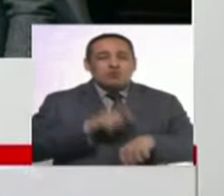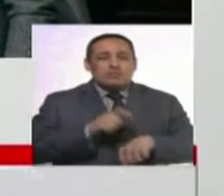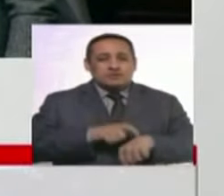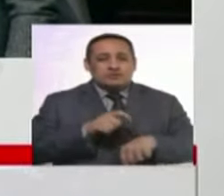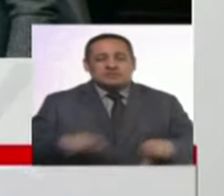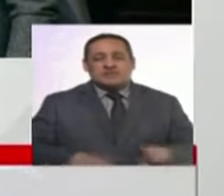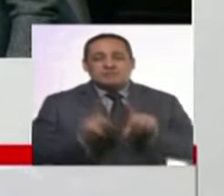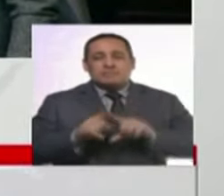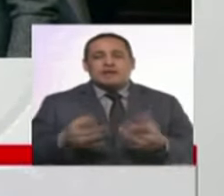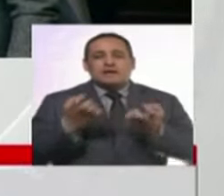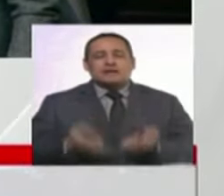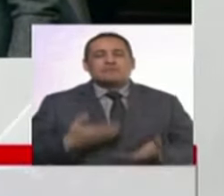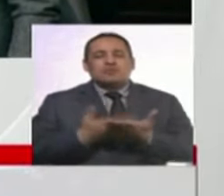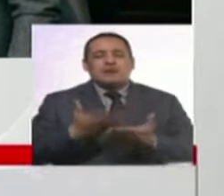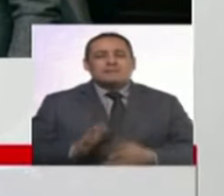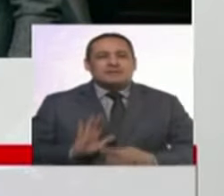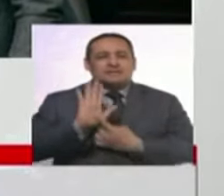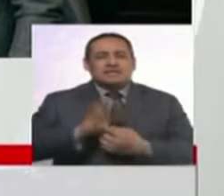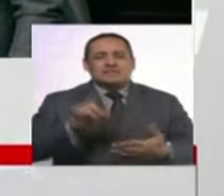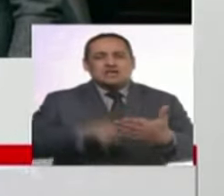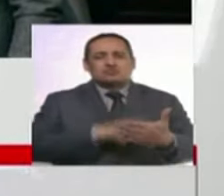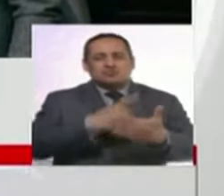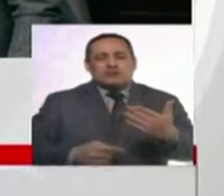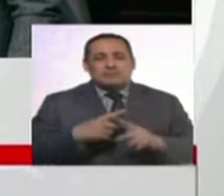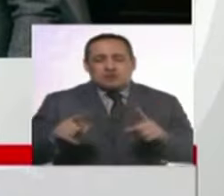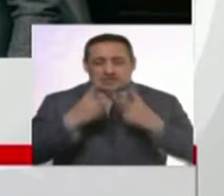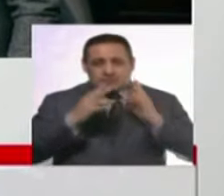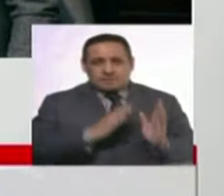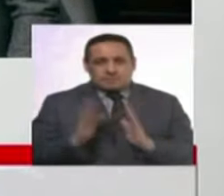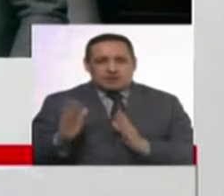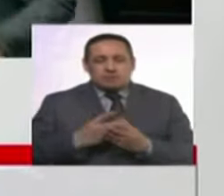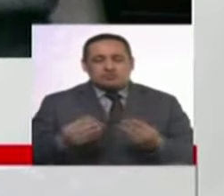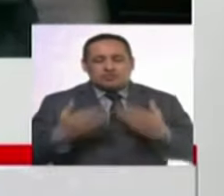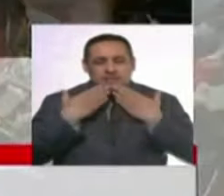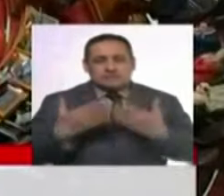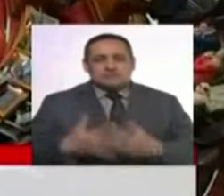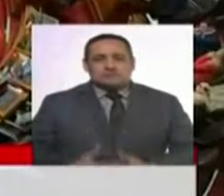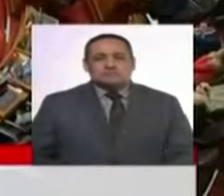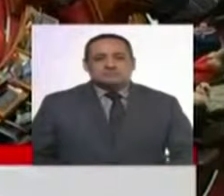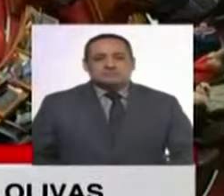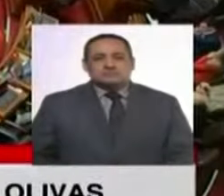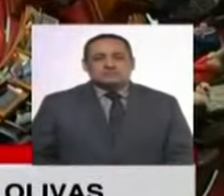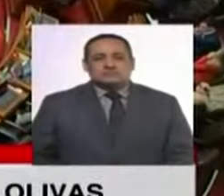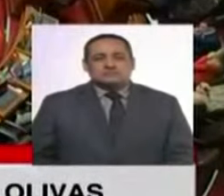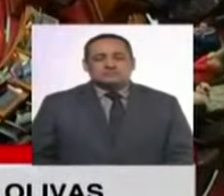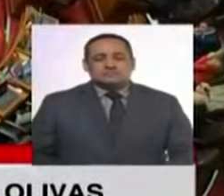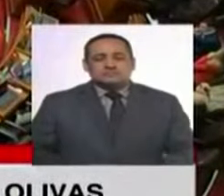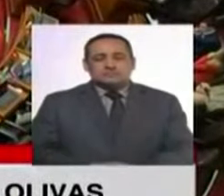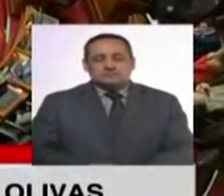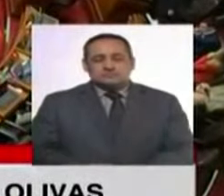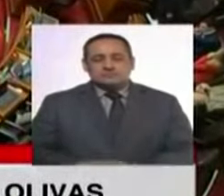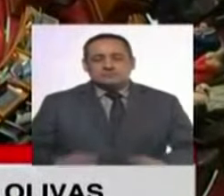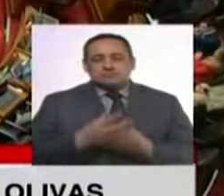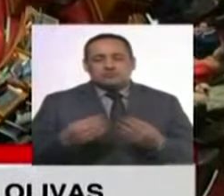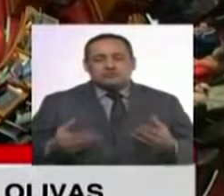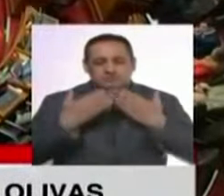van a querer plantear censuras pero hay que estar preparados Muchas gracias gracias